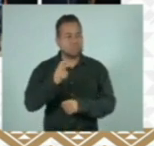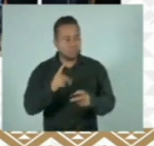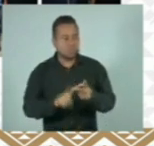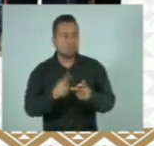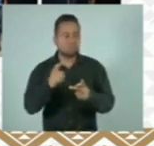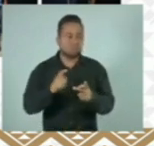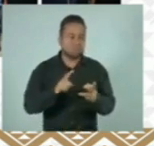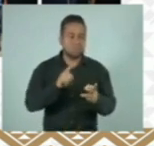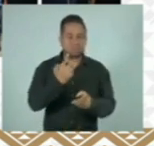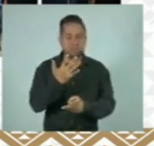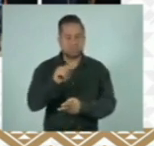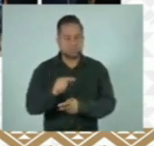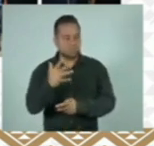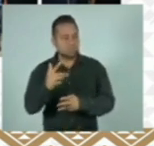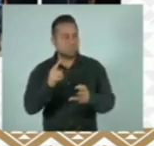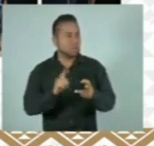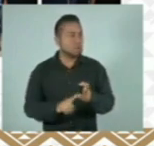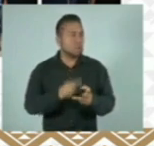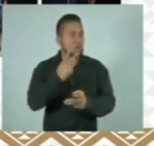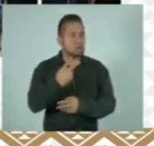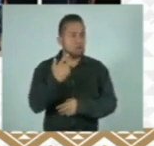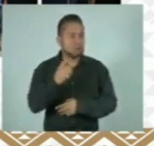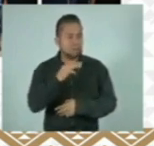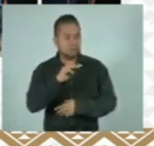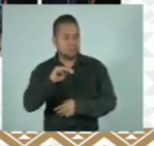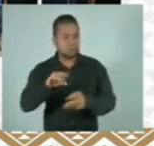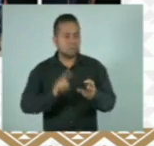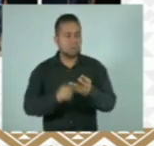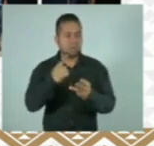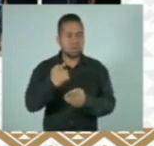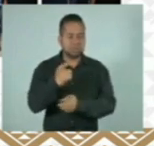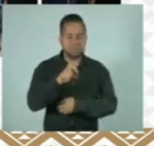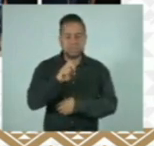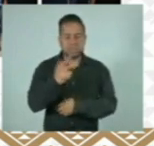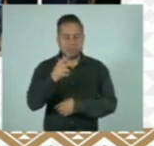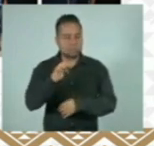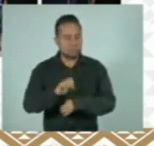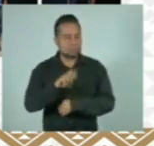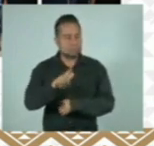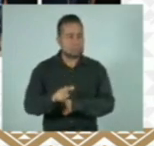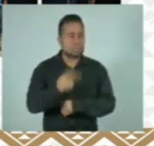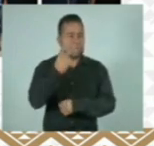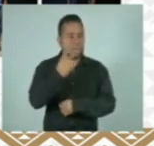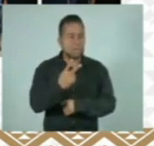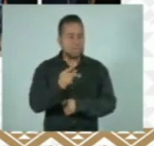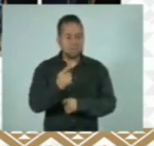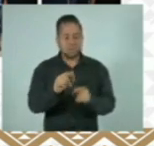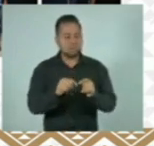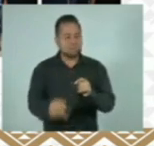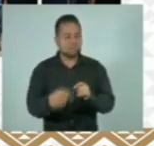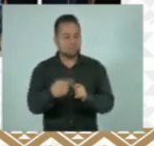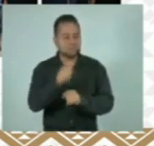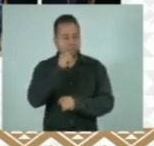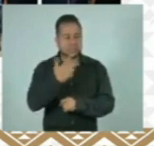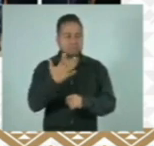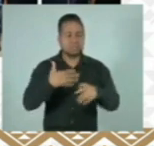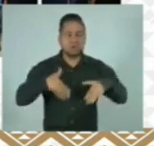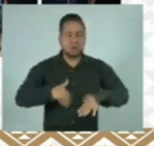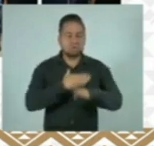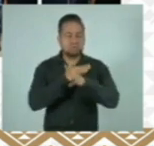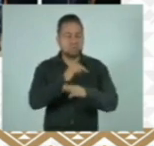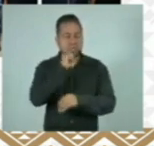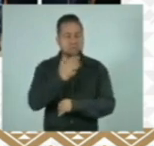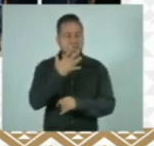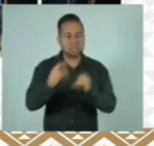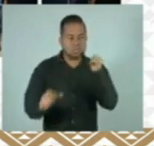calibre 5.5 milímetros, dos armas calibre 9 milímetros, un arma calibre 38 especial, dos casquillos percutidos, cinco chalecos balísticos,